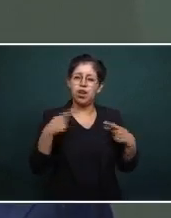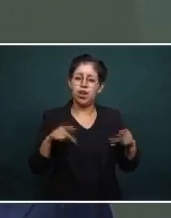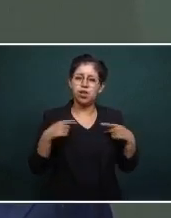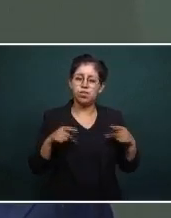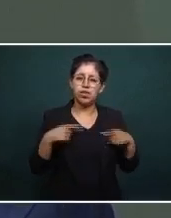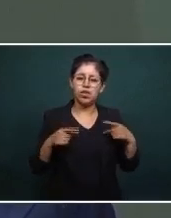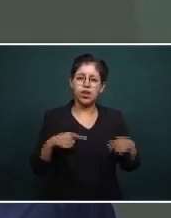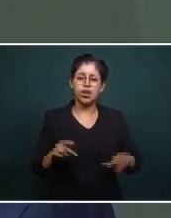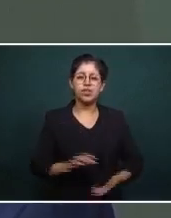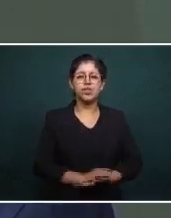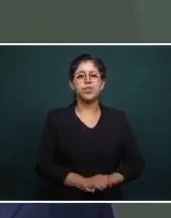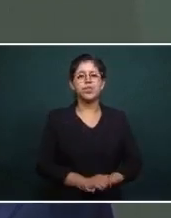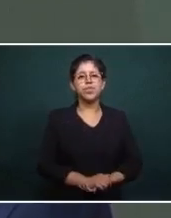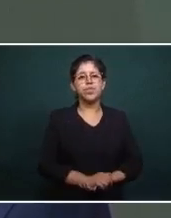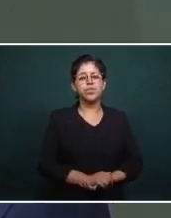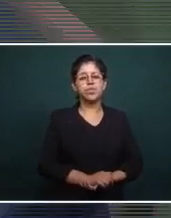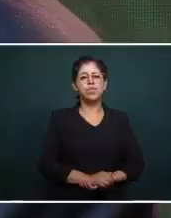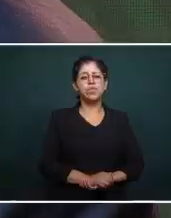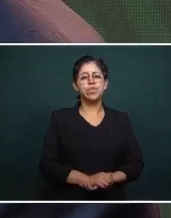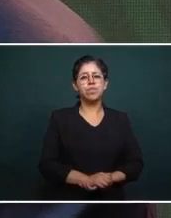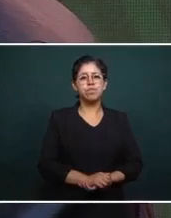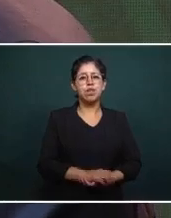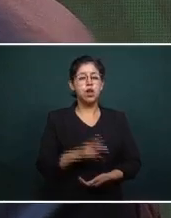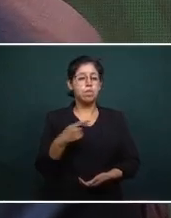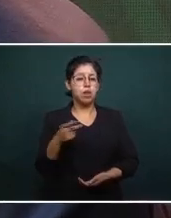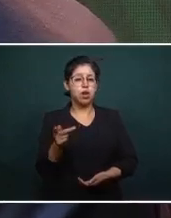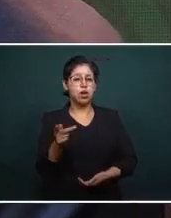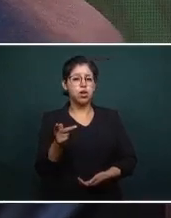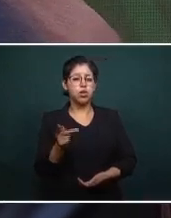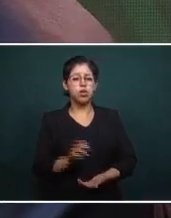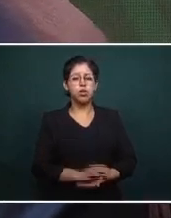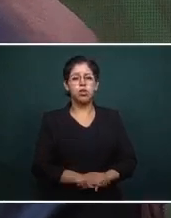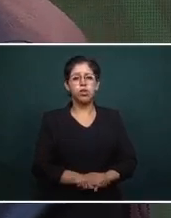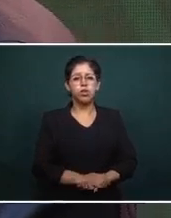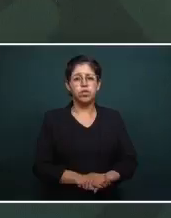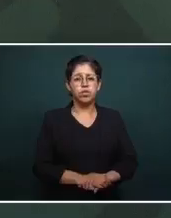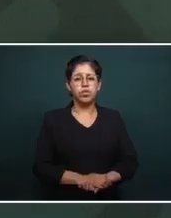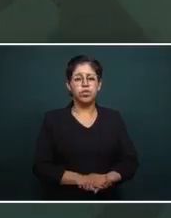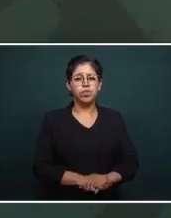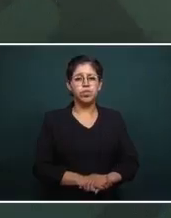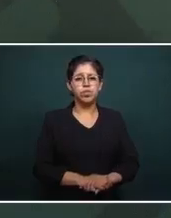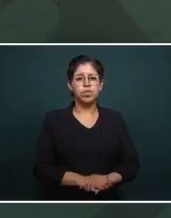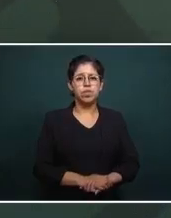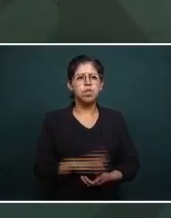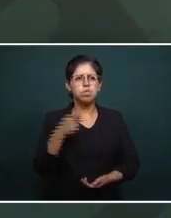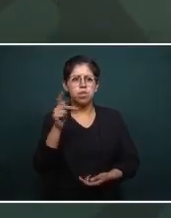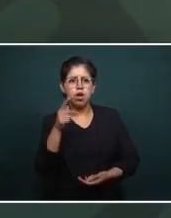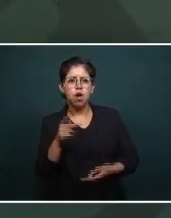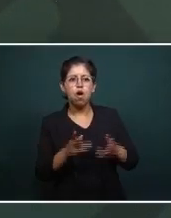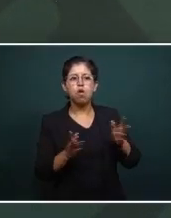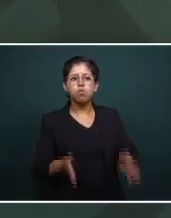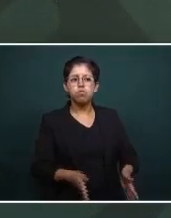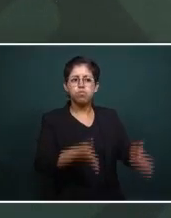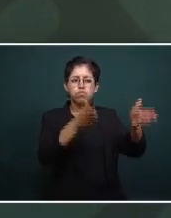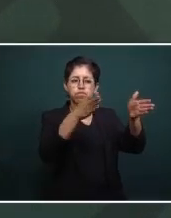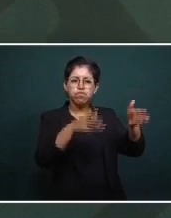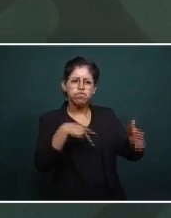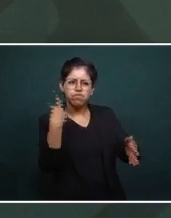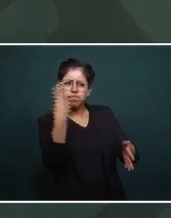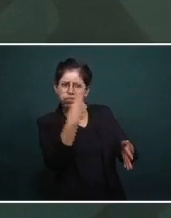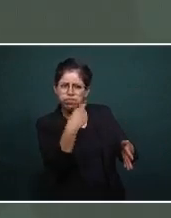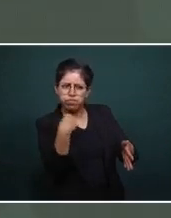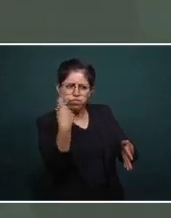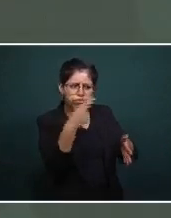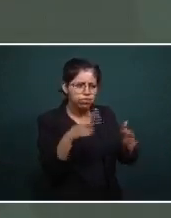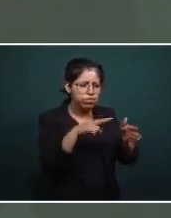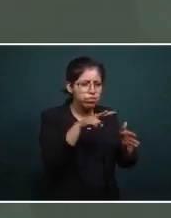tiene seguridad social. Pero mandamos a hacer la inspección, la supervisión del